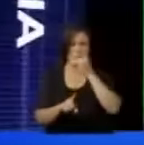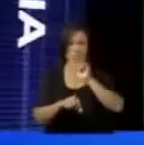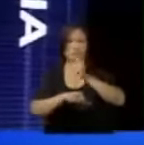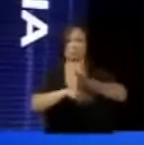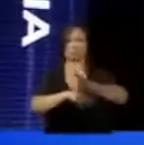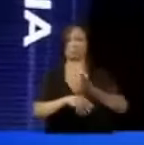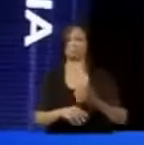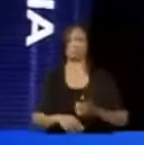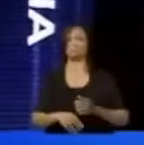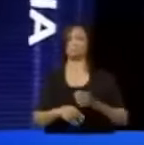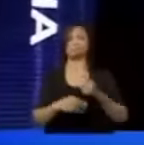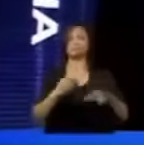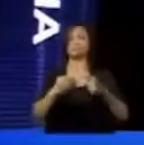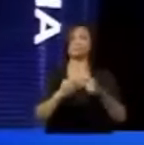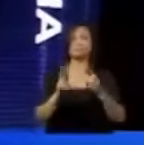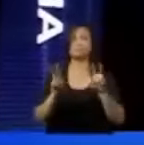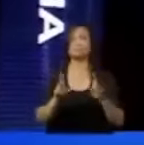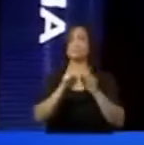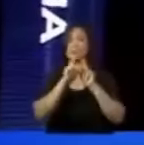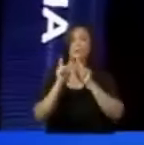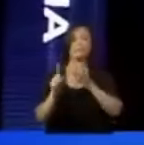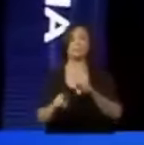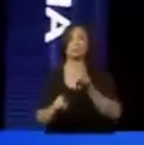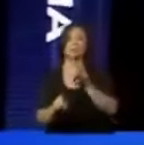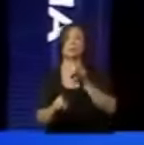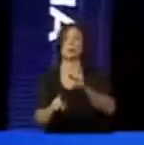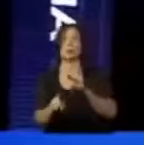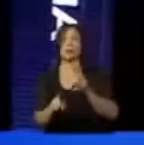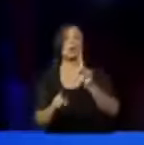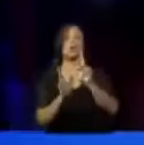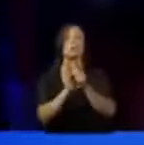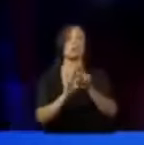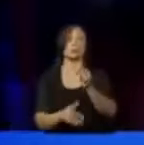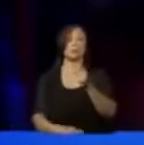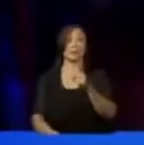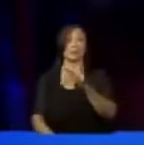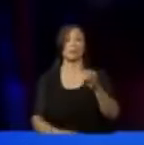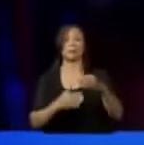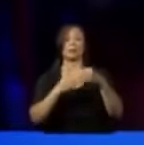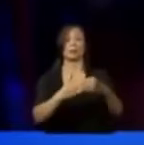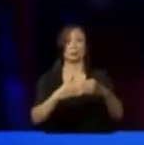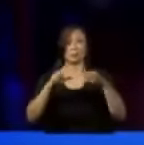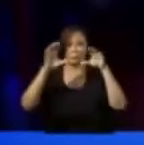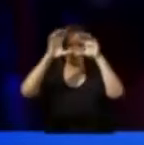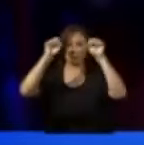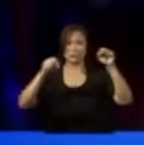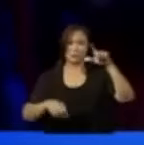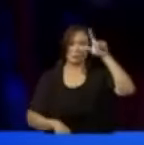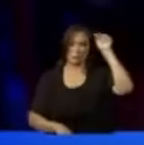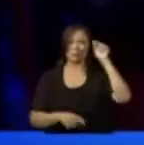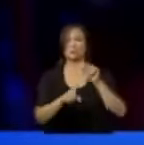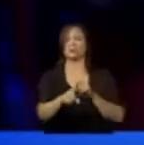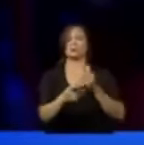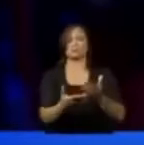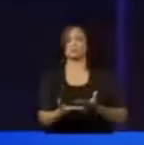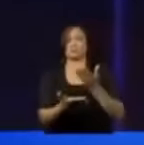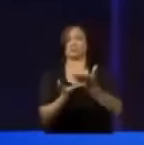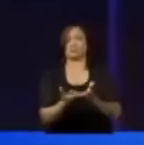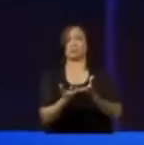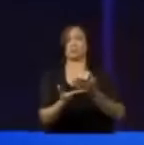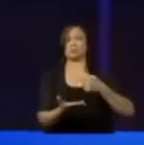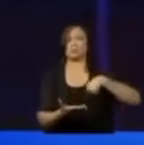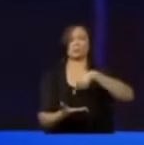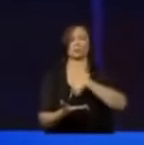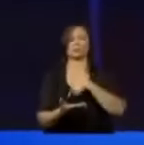Dominicana. Sobre el tema, respondiendo a esta pregunta, 1:30 para el candidato Abinader. Esa ha sido una propuesta